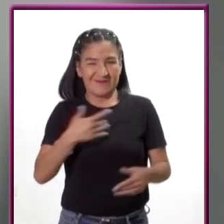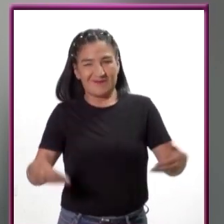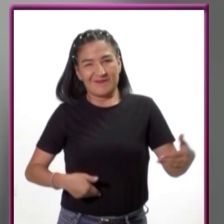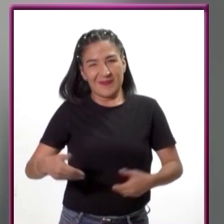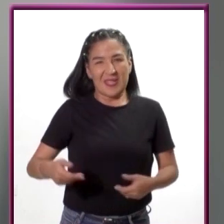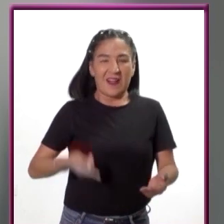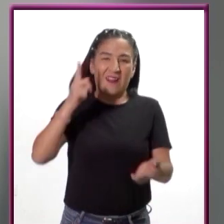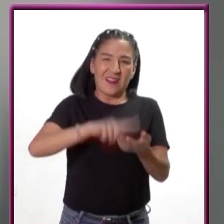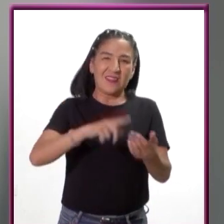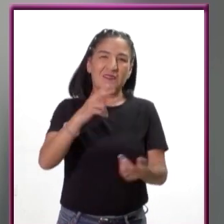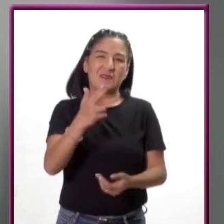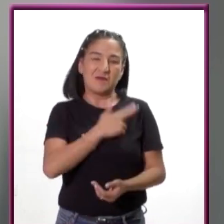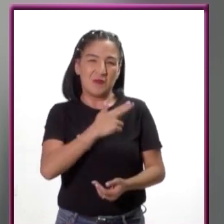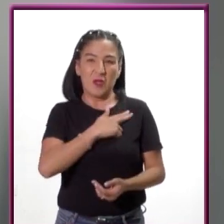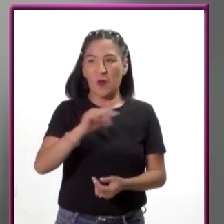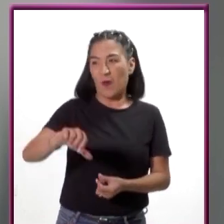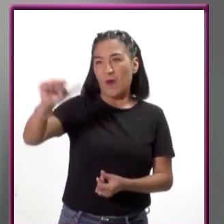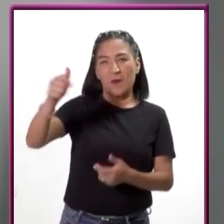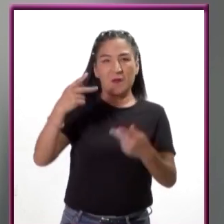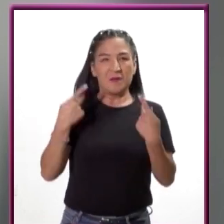física por lesiones de otra persona?